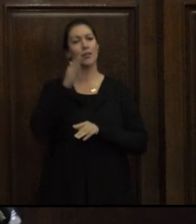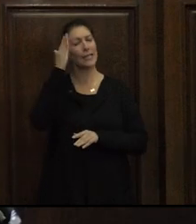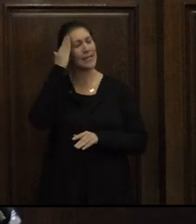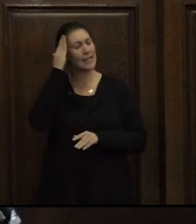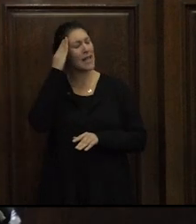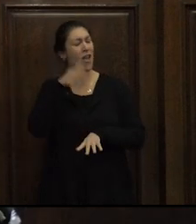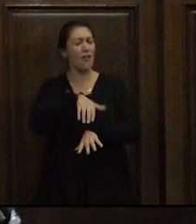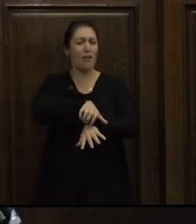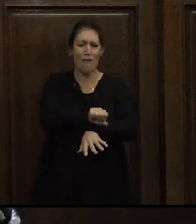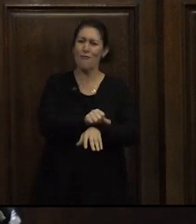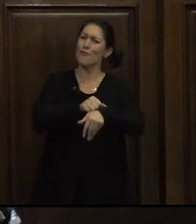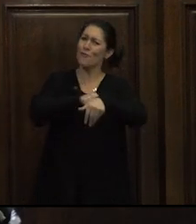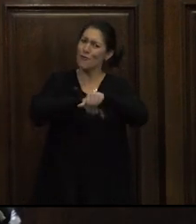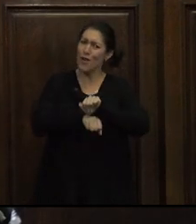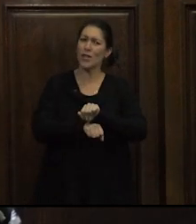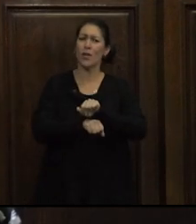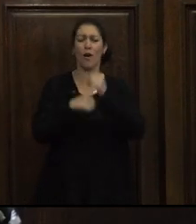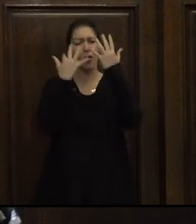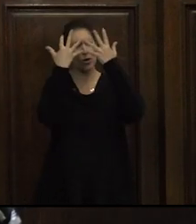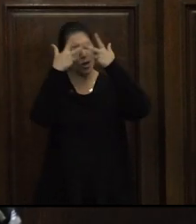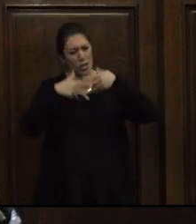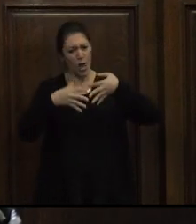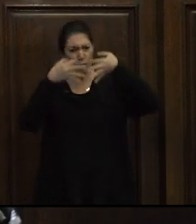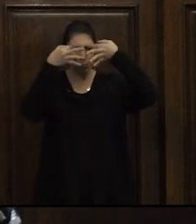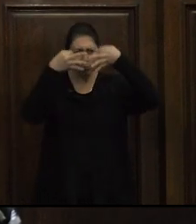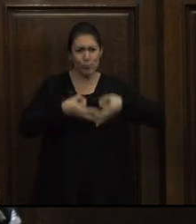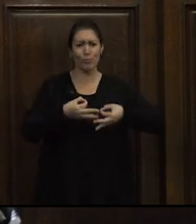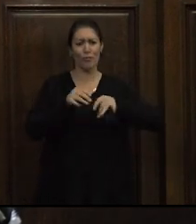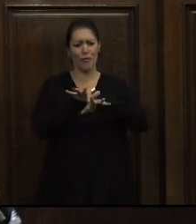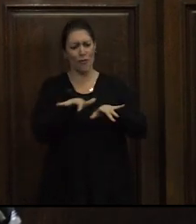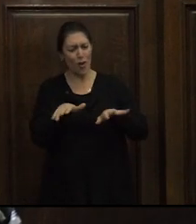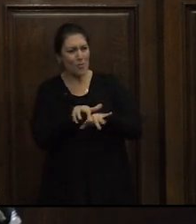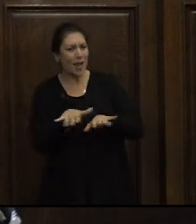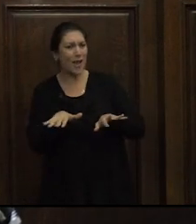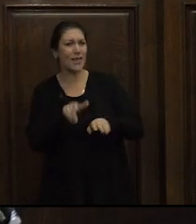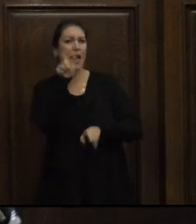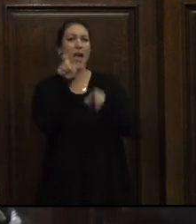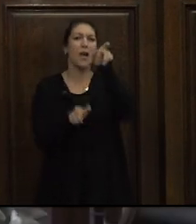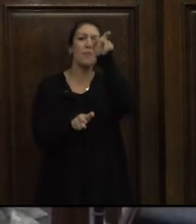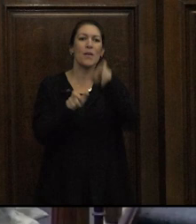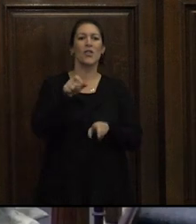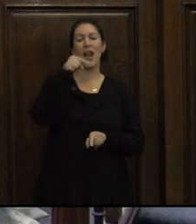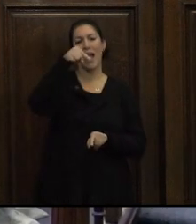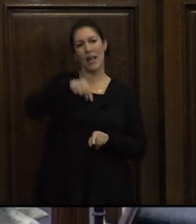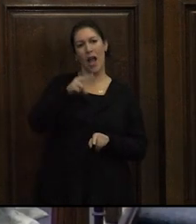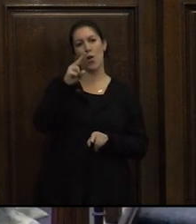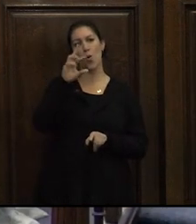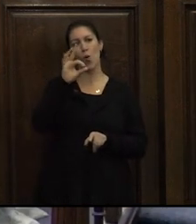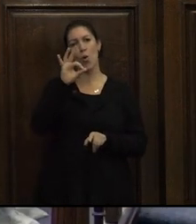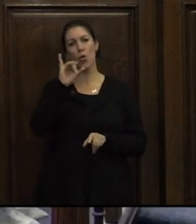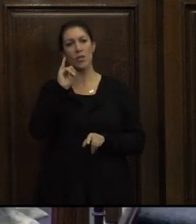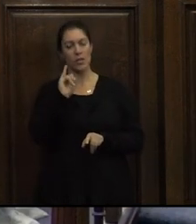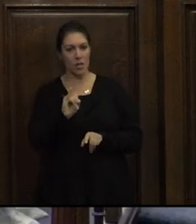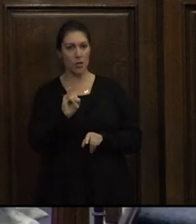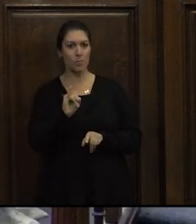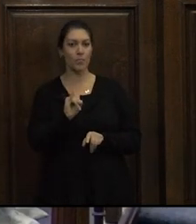esfuerzo enorme por sostener esto, a Informática, a la gente de la UCI,